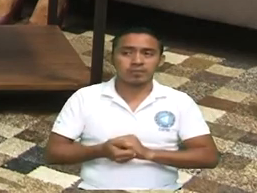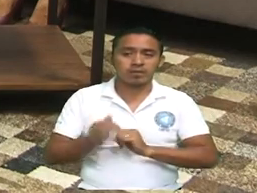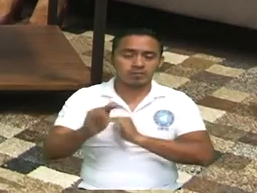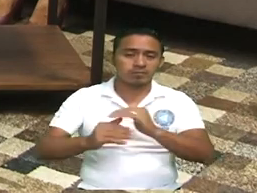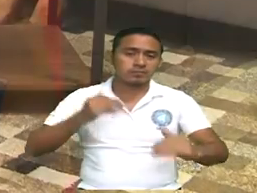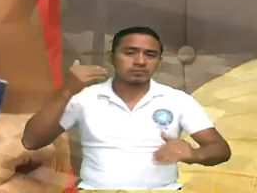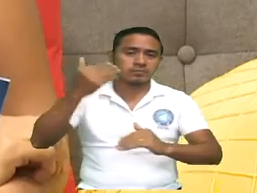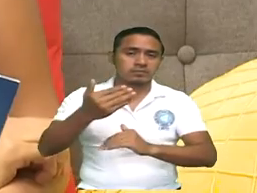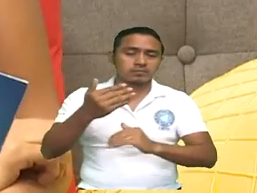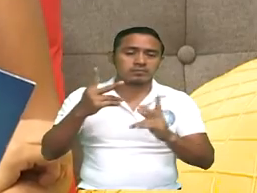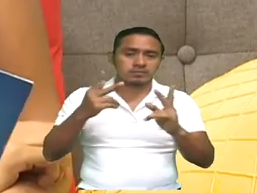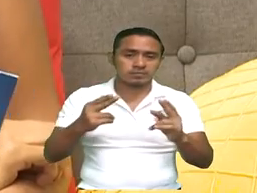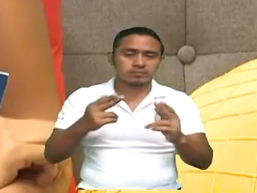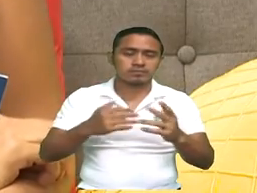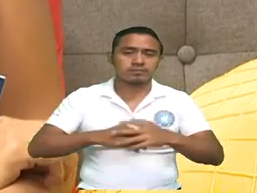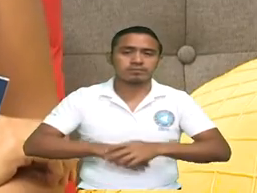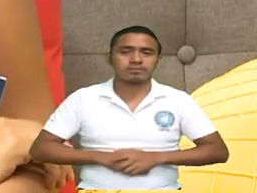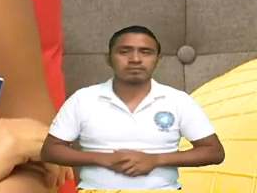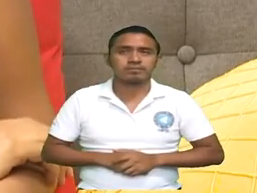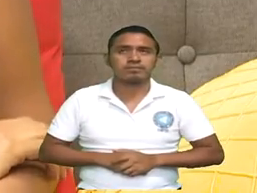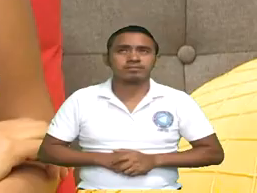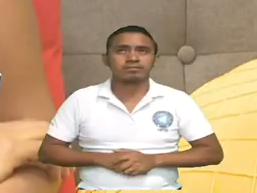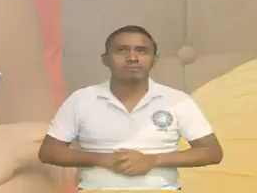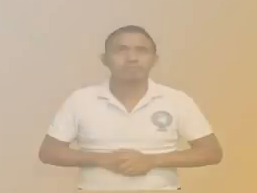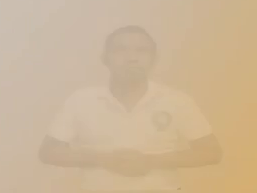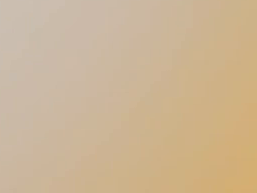vamos a abordar al regreso del siguiente corte.